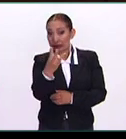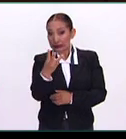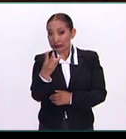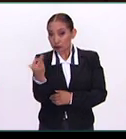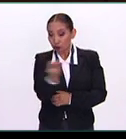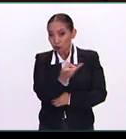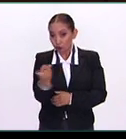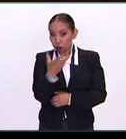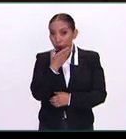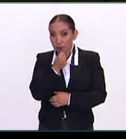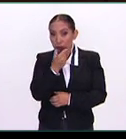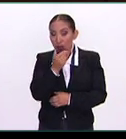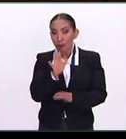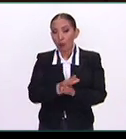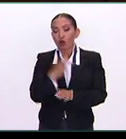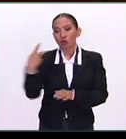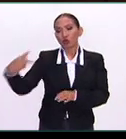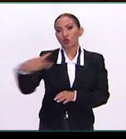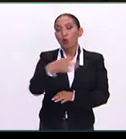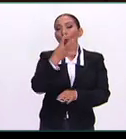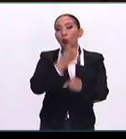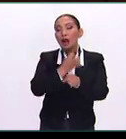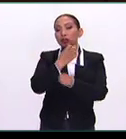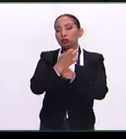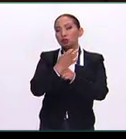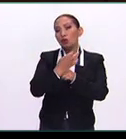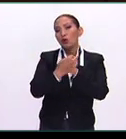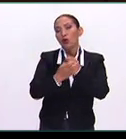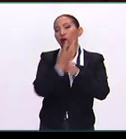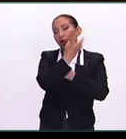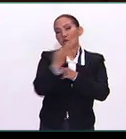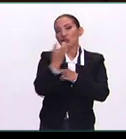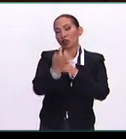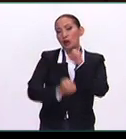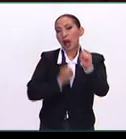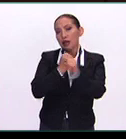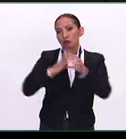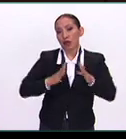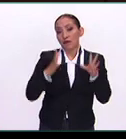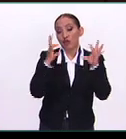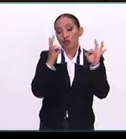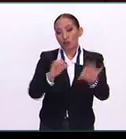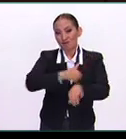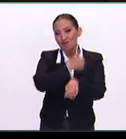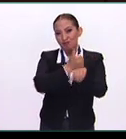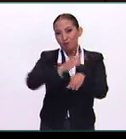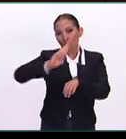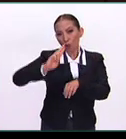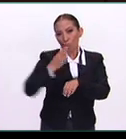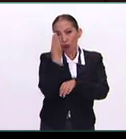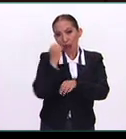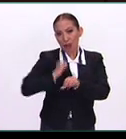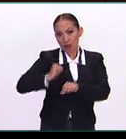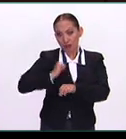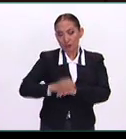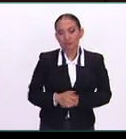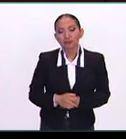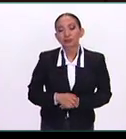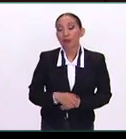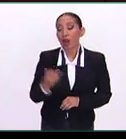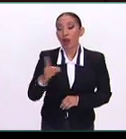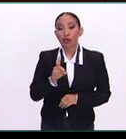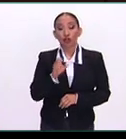1953, con motivo del 4º centenario de la fundación de la Universidad Antigua,